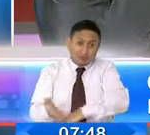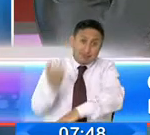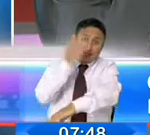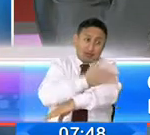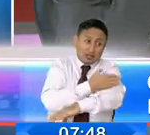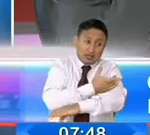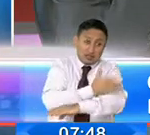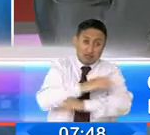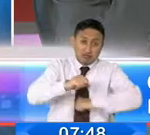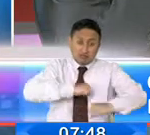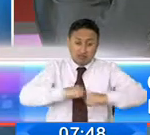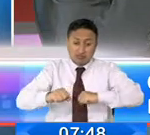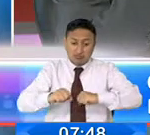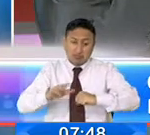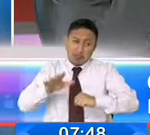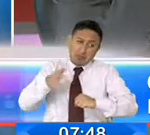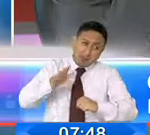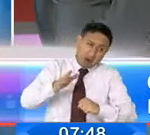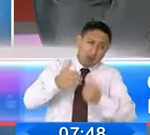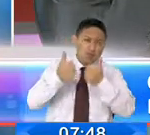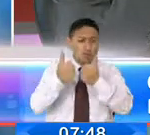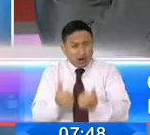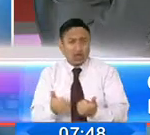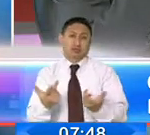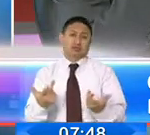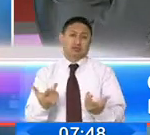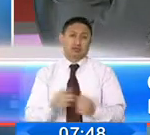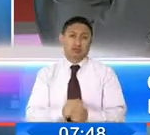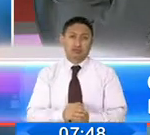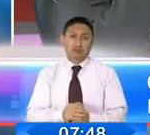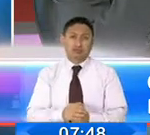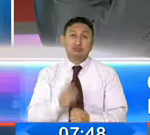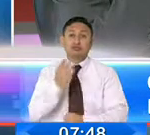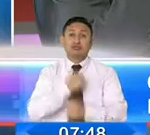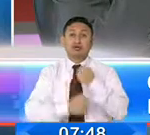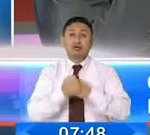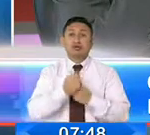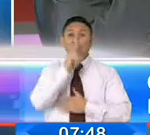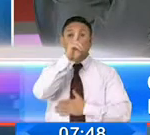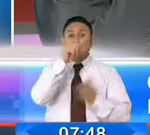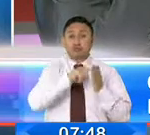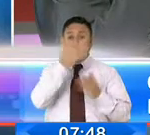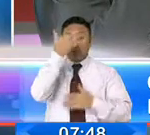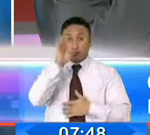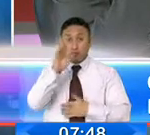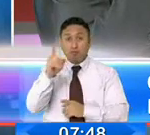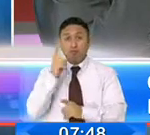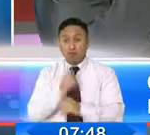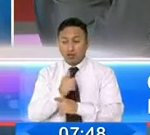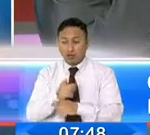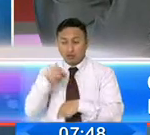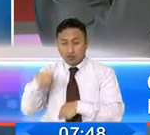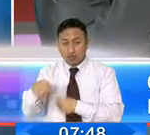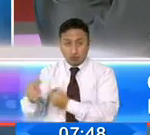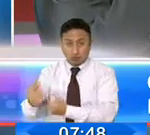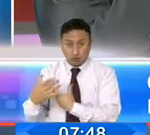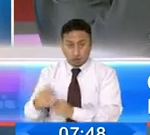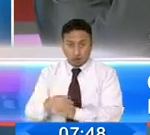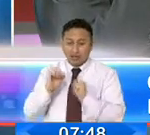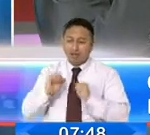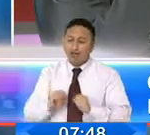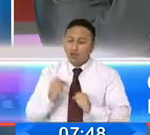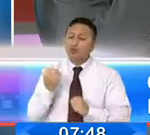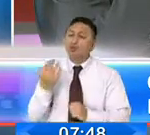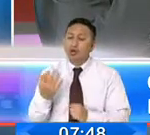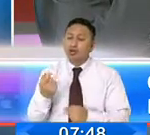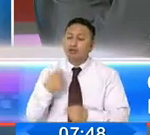desarrollo más o menos significativo en el año anterior. Por eso la información que se mide y que se cuantifica es el